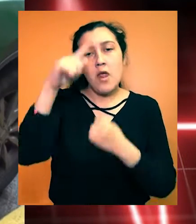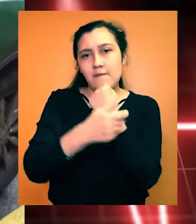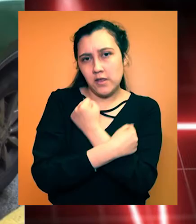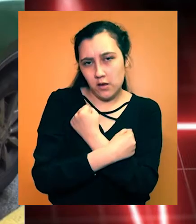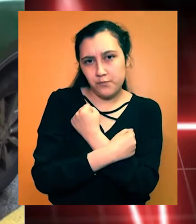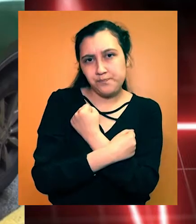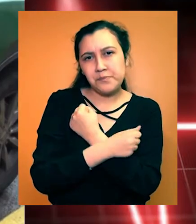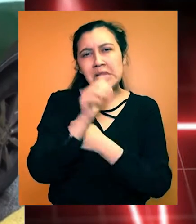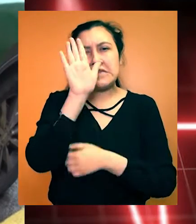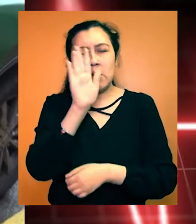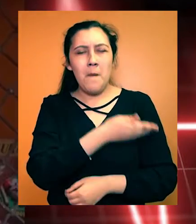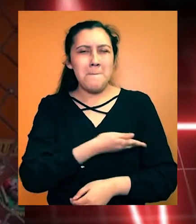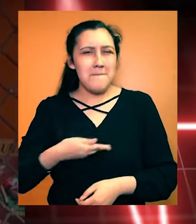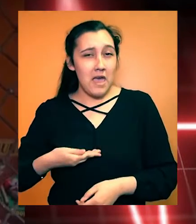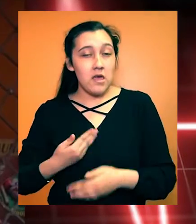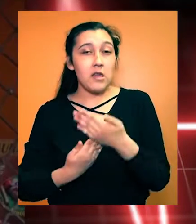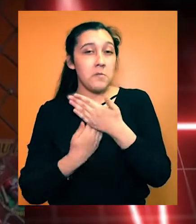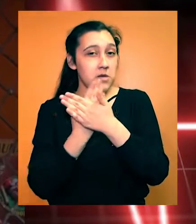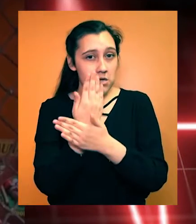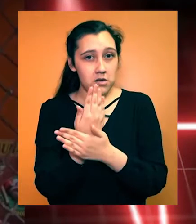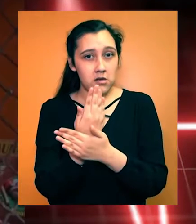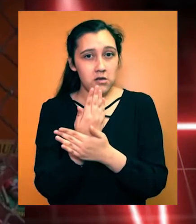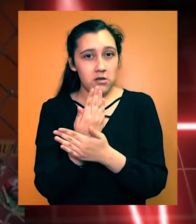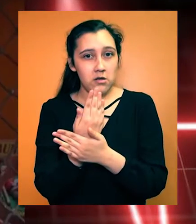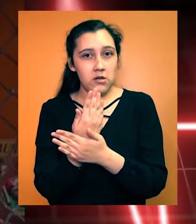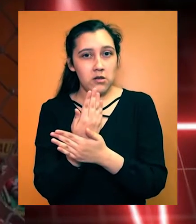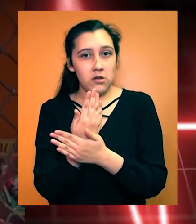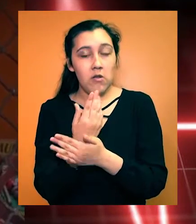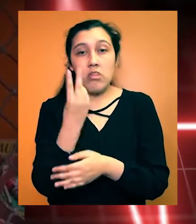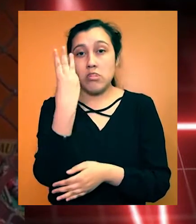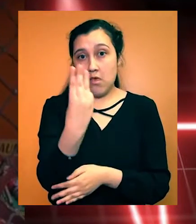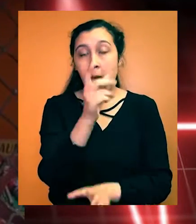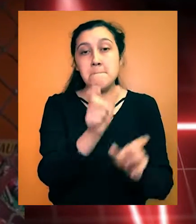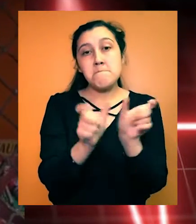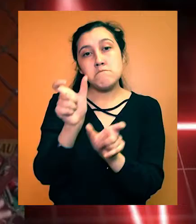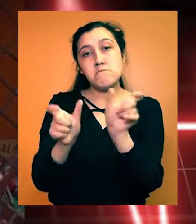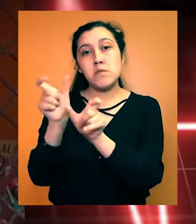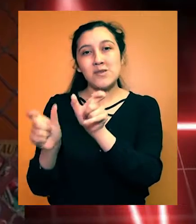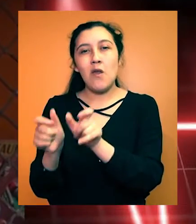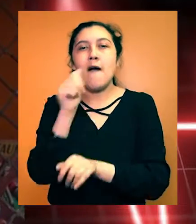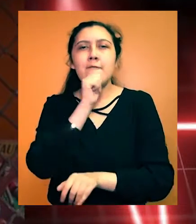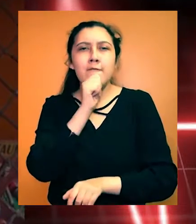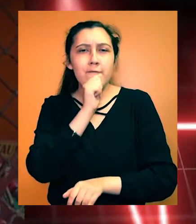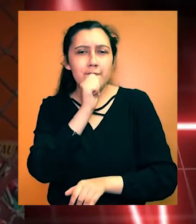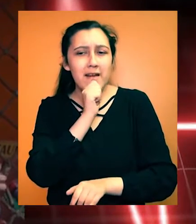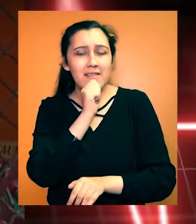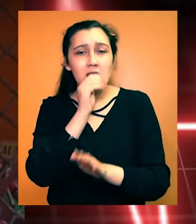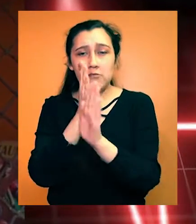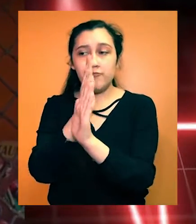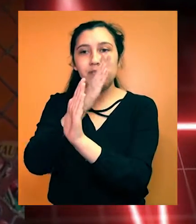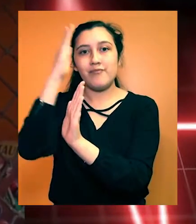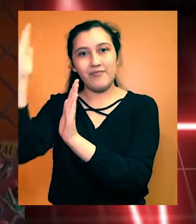siendo periciadas por carabineros. Fue cerca de las 5:30 de la mañana, ya se pasearon 3 individuos.